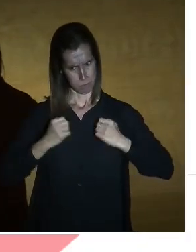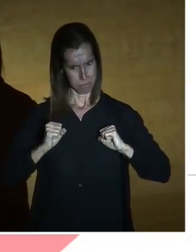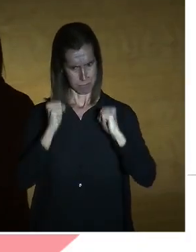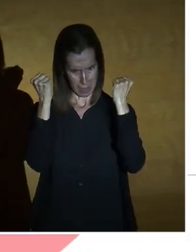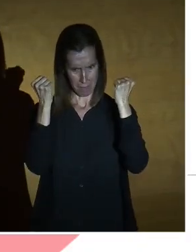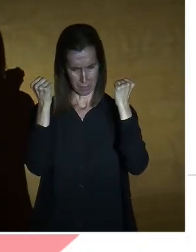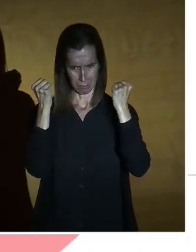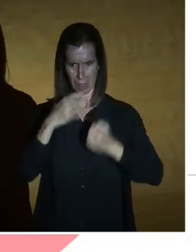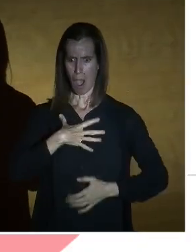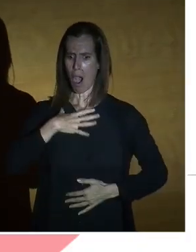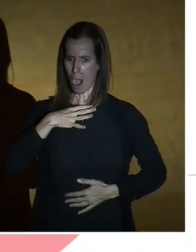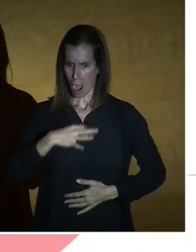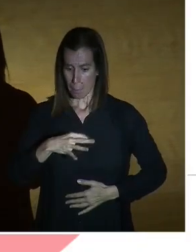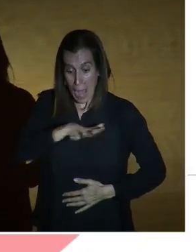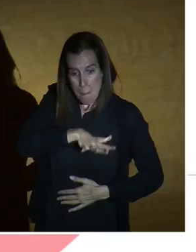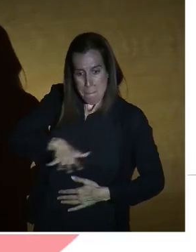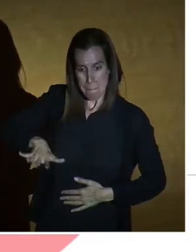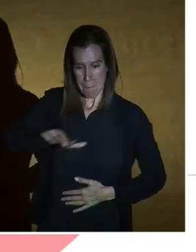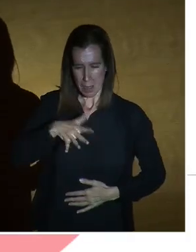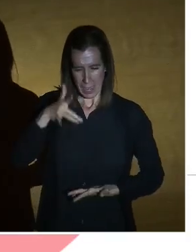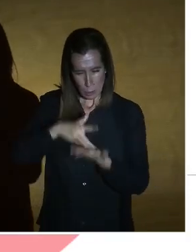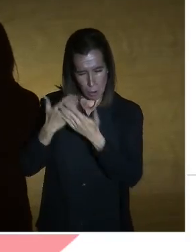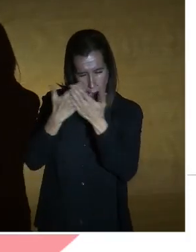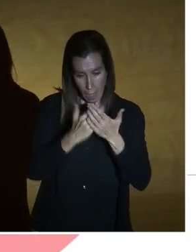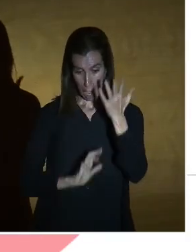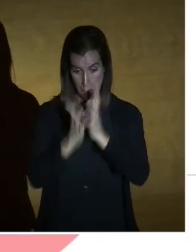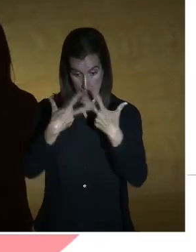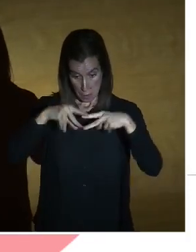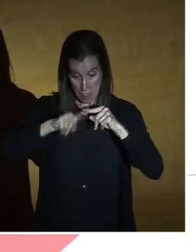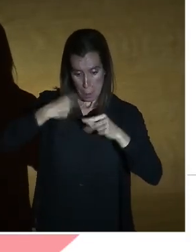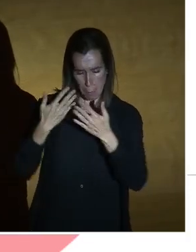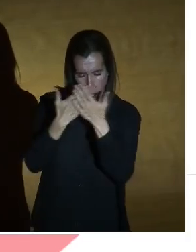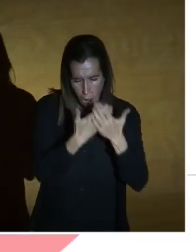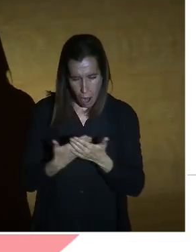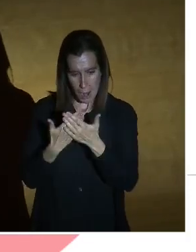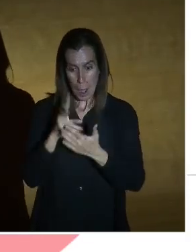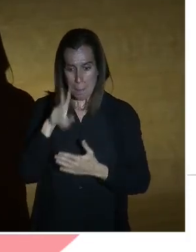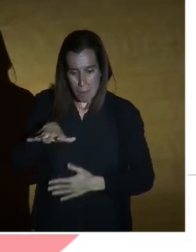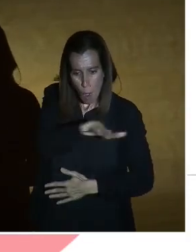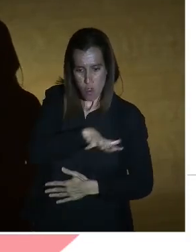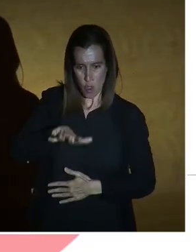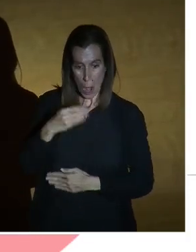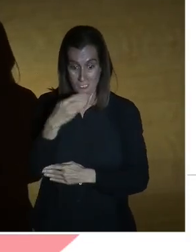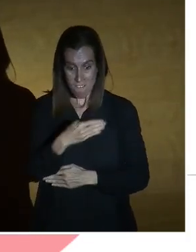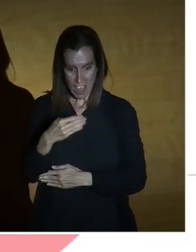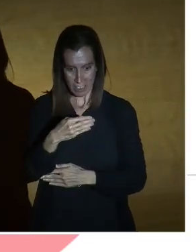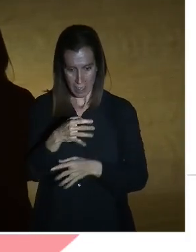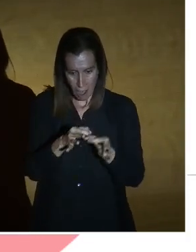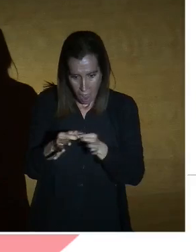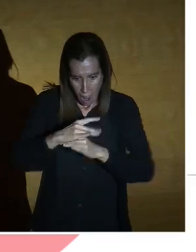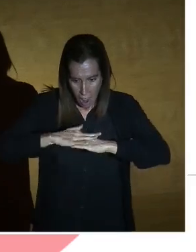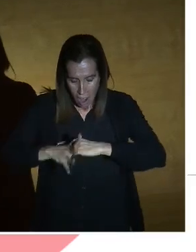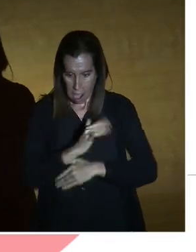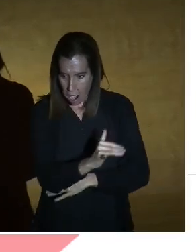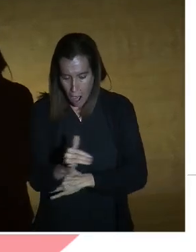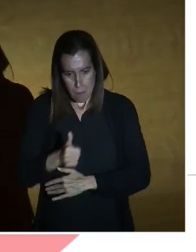Han sido capaces de, en las parcelas que hemos estudiado después del incendio, vemos cómo esas bacterias están ahí,